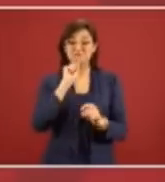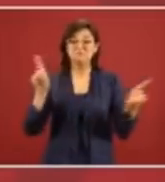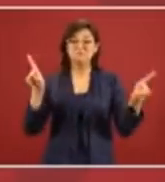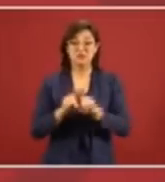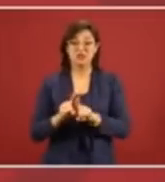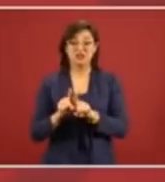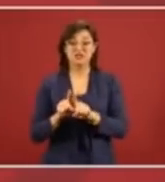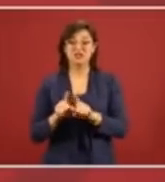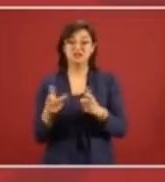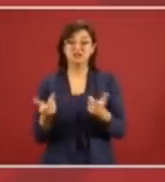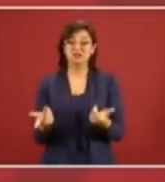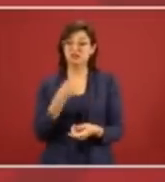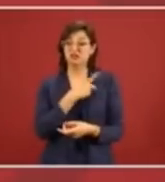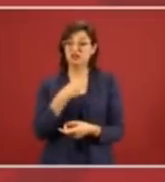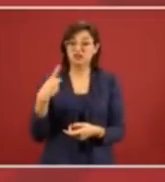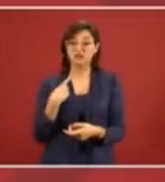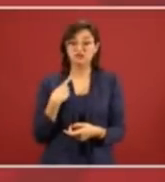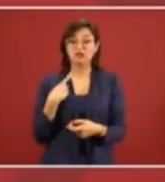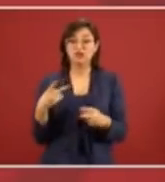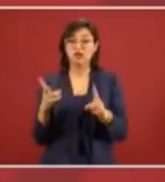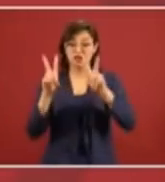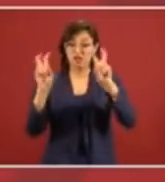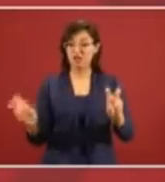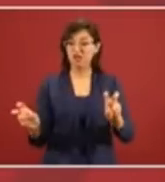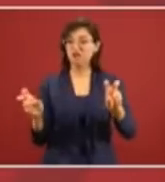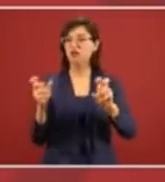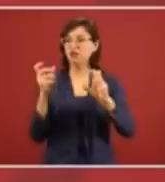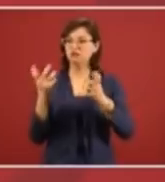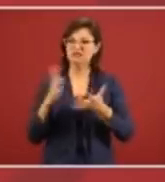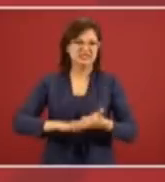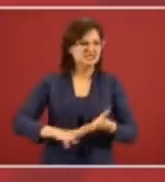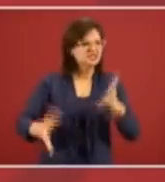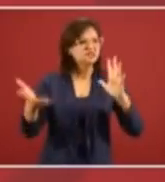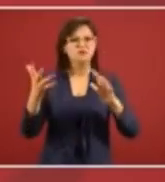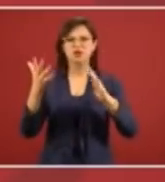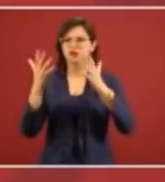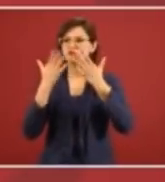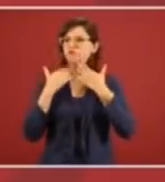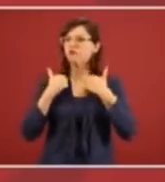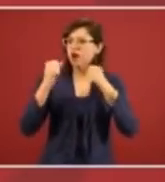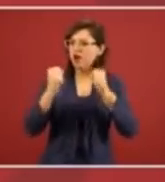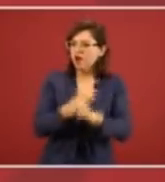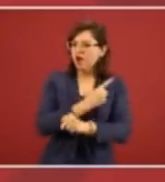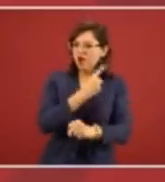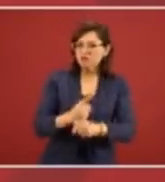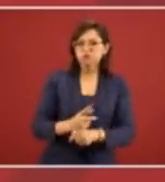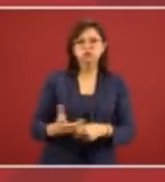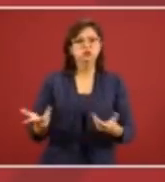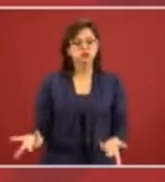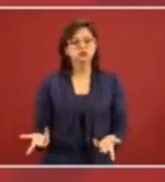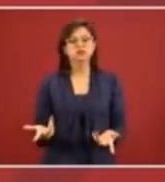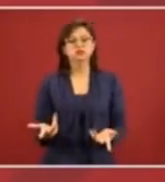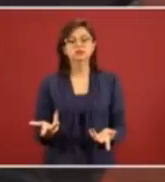cómo está el problema de la inseguridad y de la violencia. Entonces, como todavía no